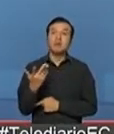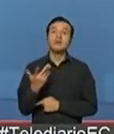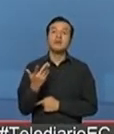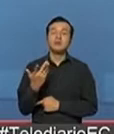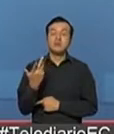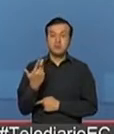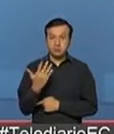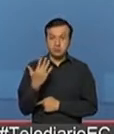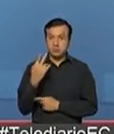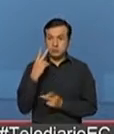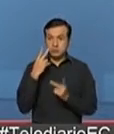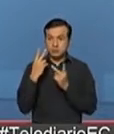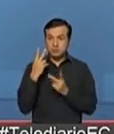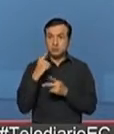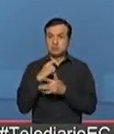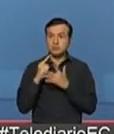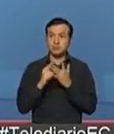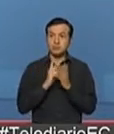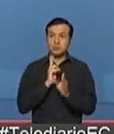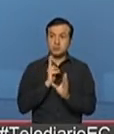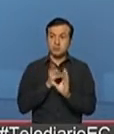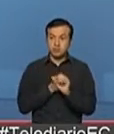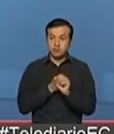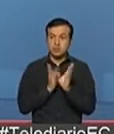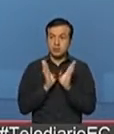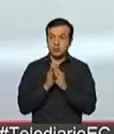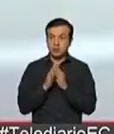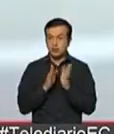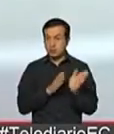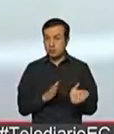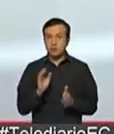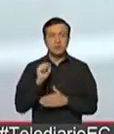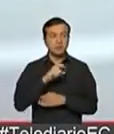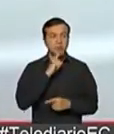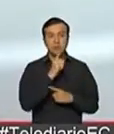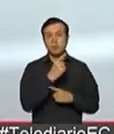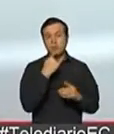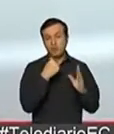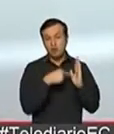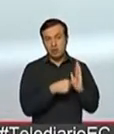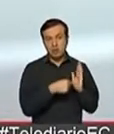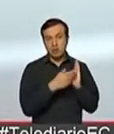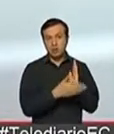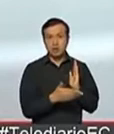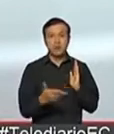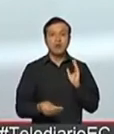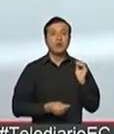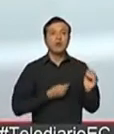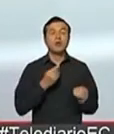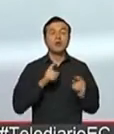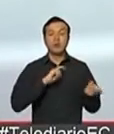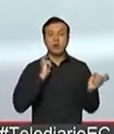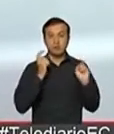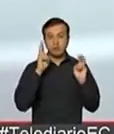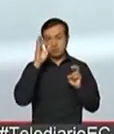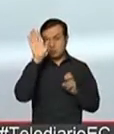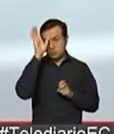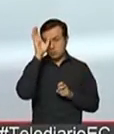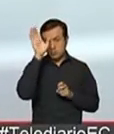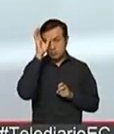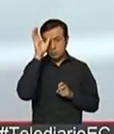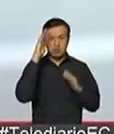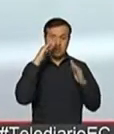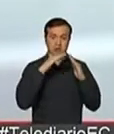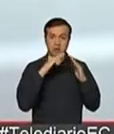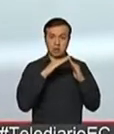haber tenido esta participación en este evento? Sí. Un ejemplo de esto es cómo se cambió el concepto y el programa, por ejemplo, Casa